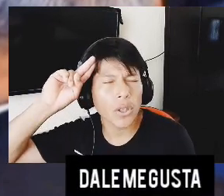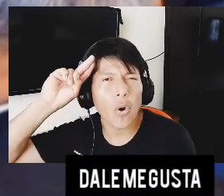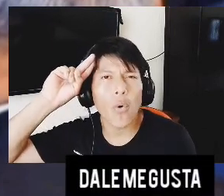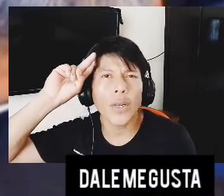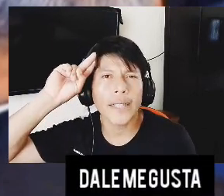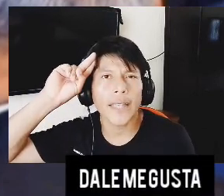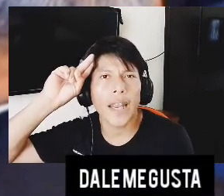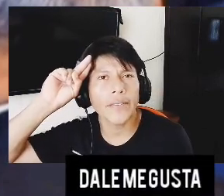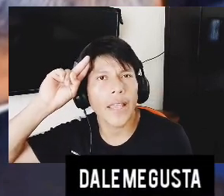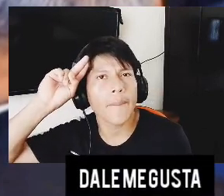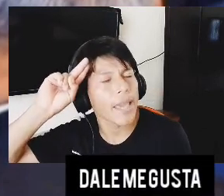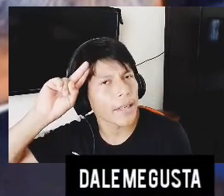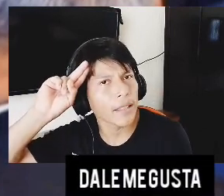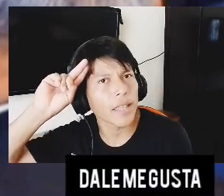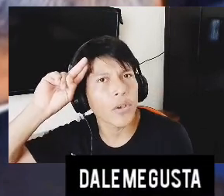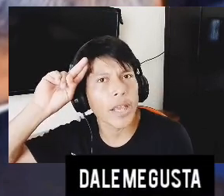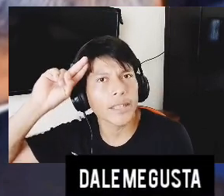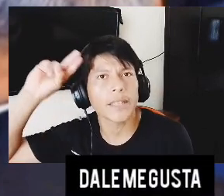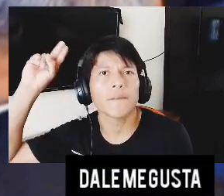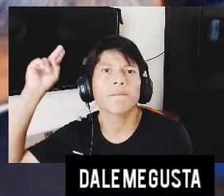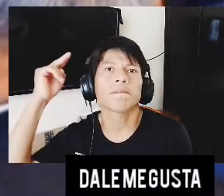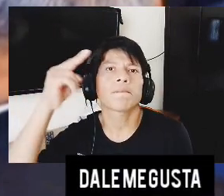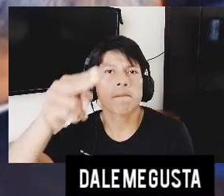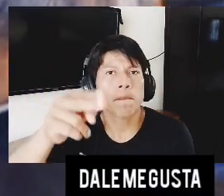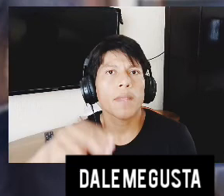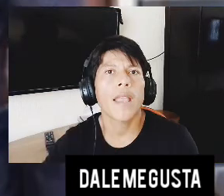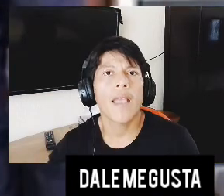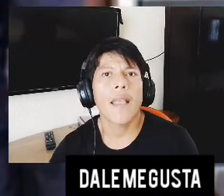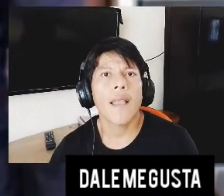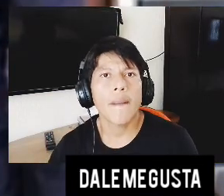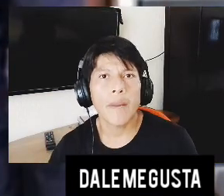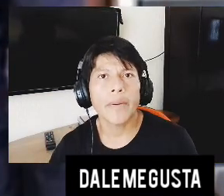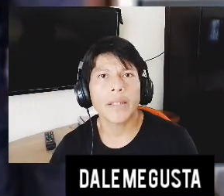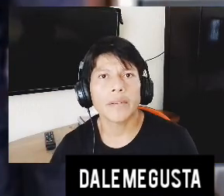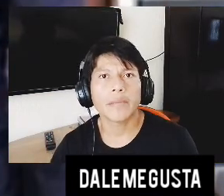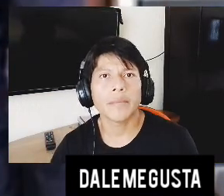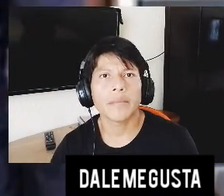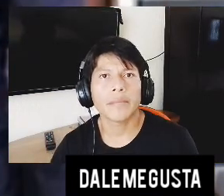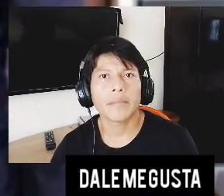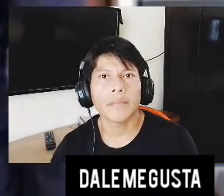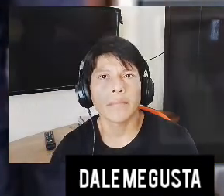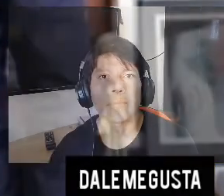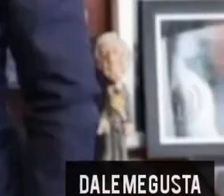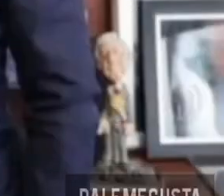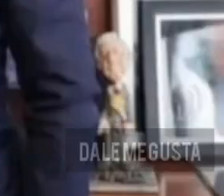Que sigan teniendo un excelente viernes, señores. Bye, bye.